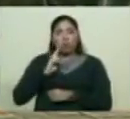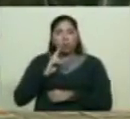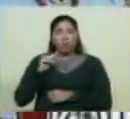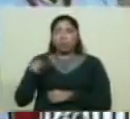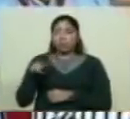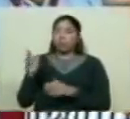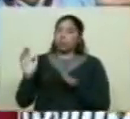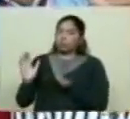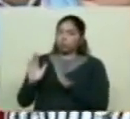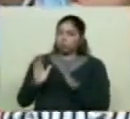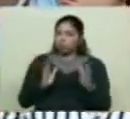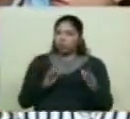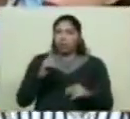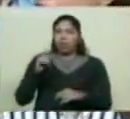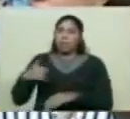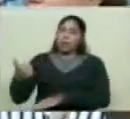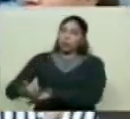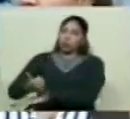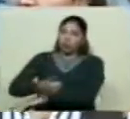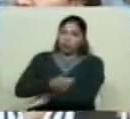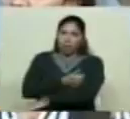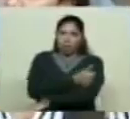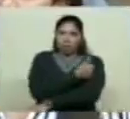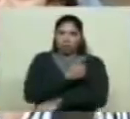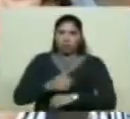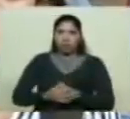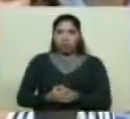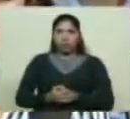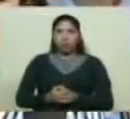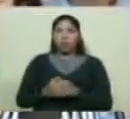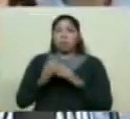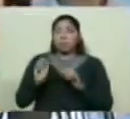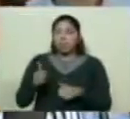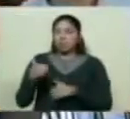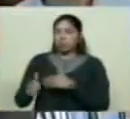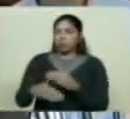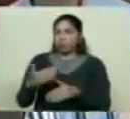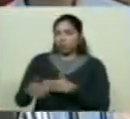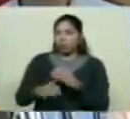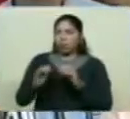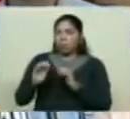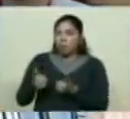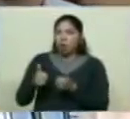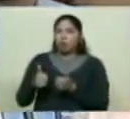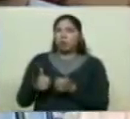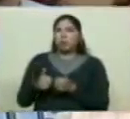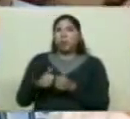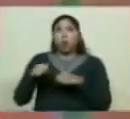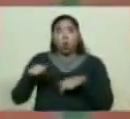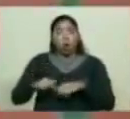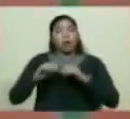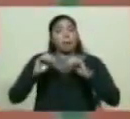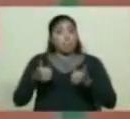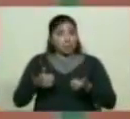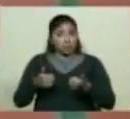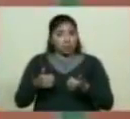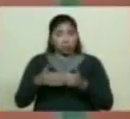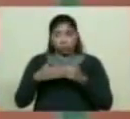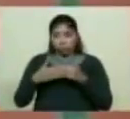del estado bolívar a sus autoridades para iniciar entonces comenzamos desde ya